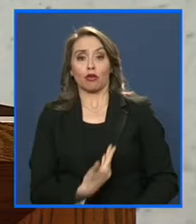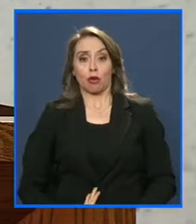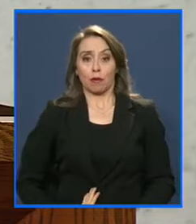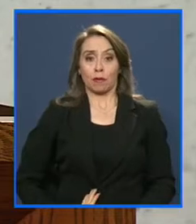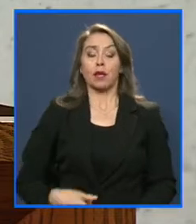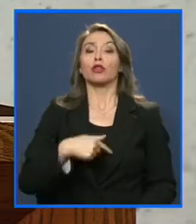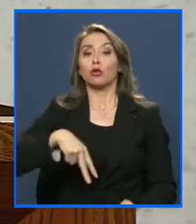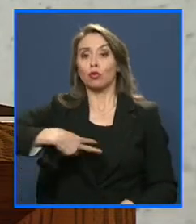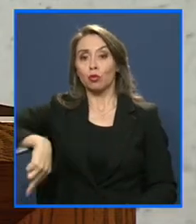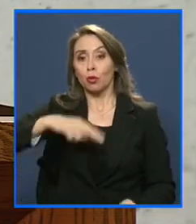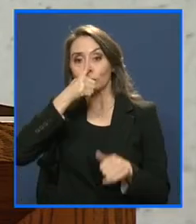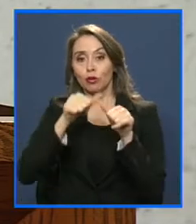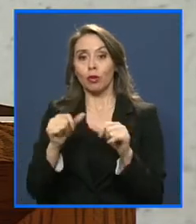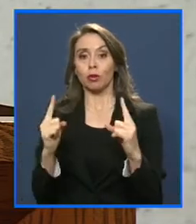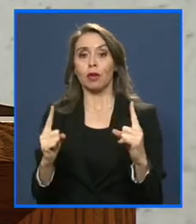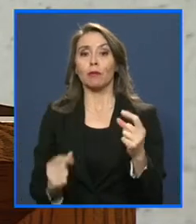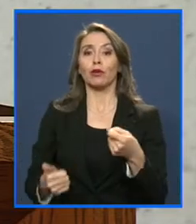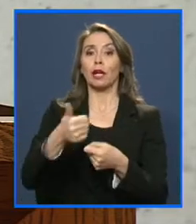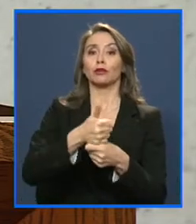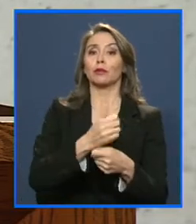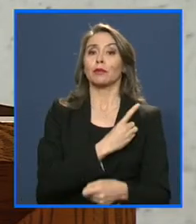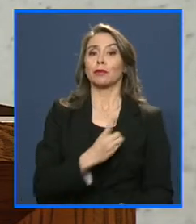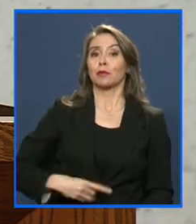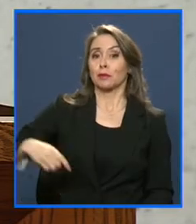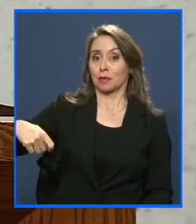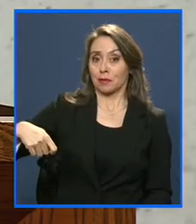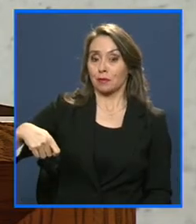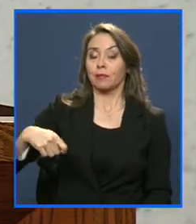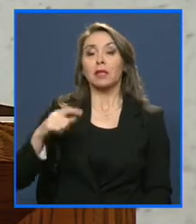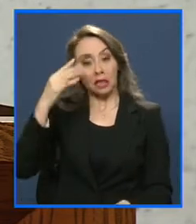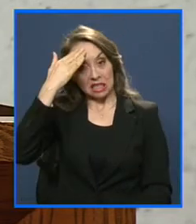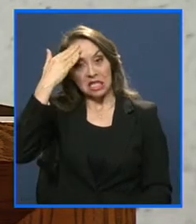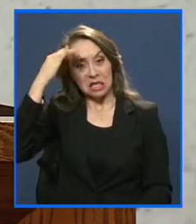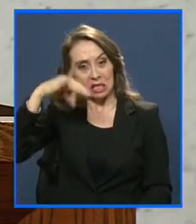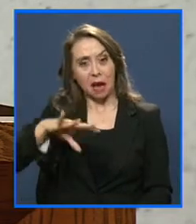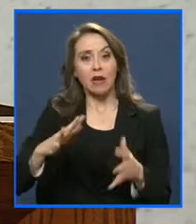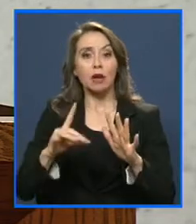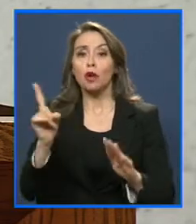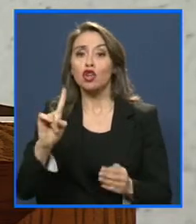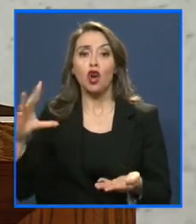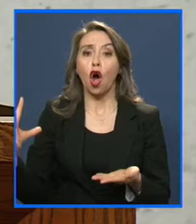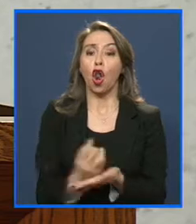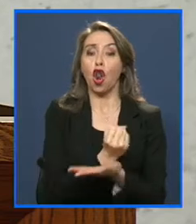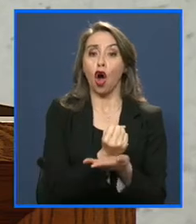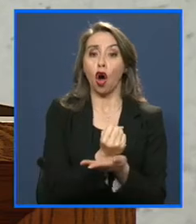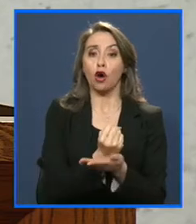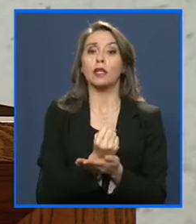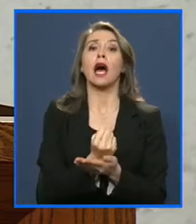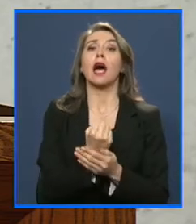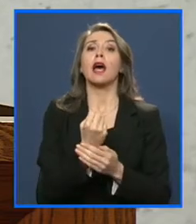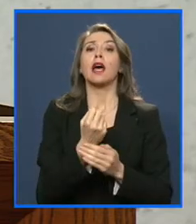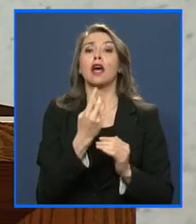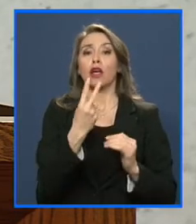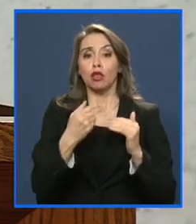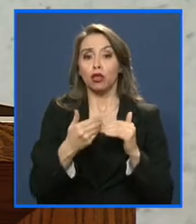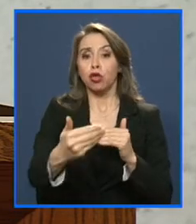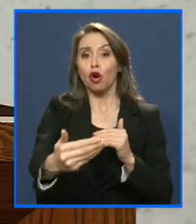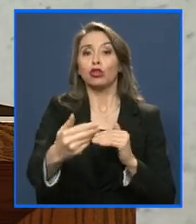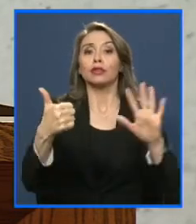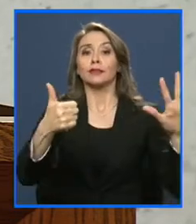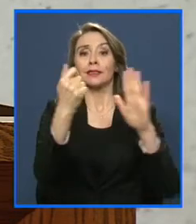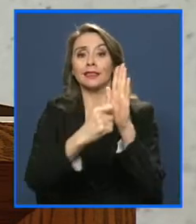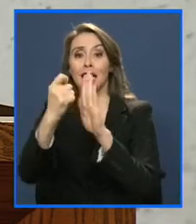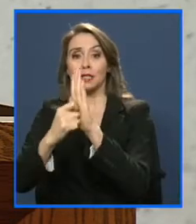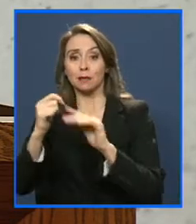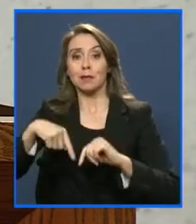propio período legislativo tenemos conciencia de que probablemente lo que no se logre en los dos próximos semestres no se